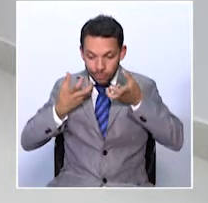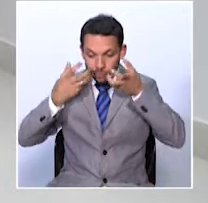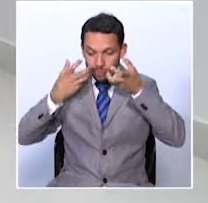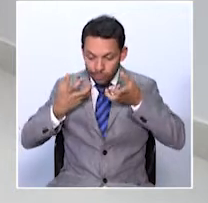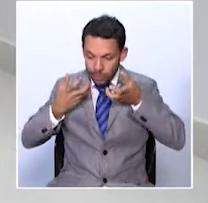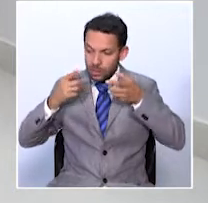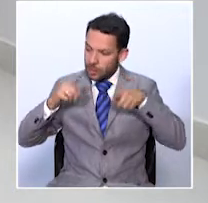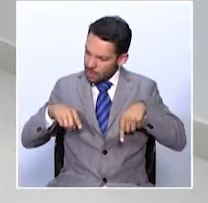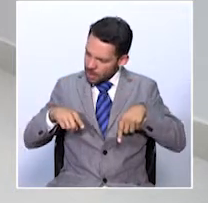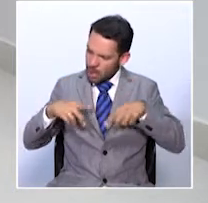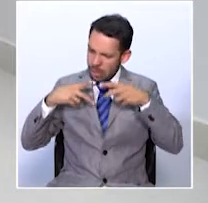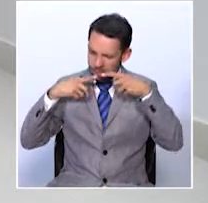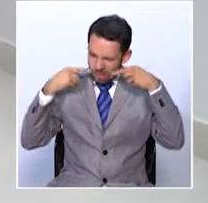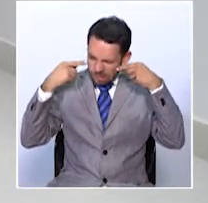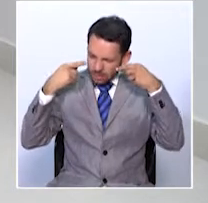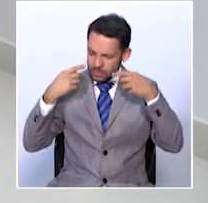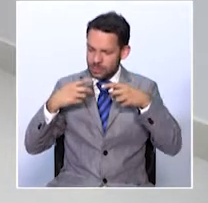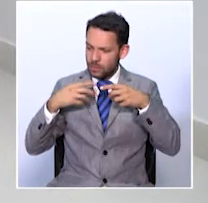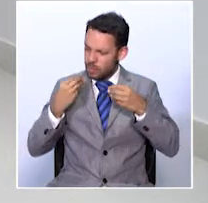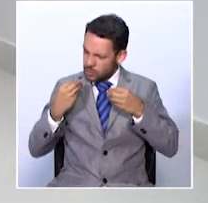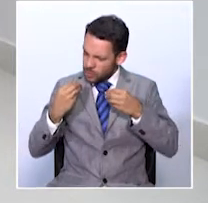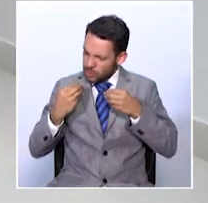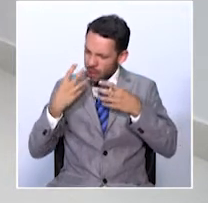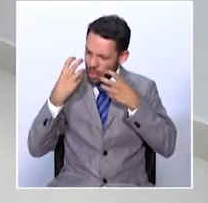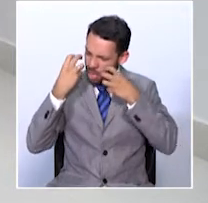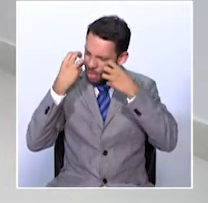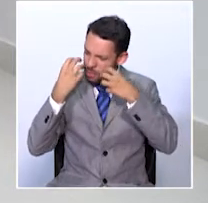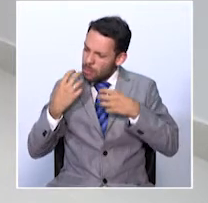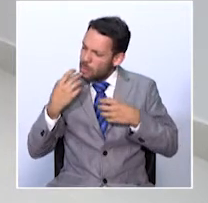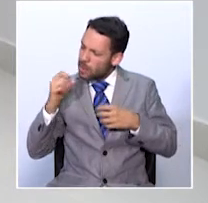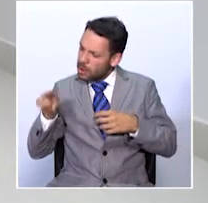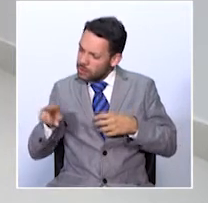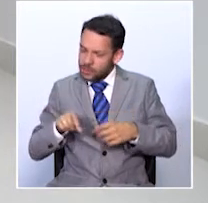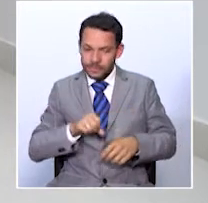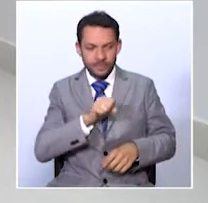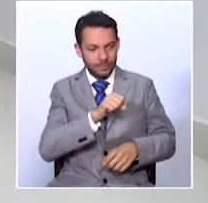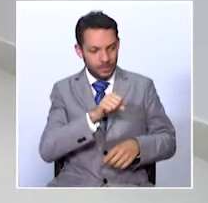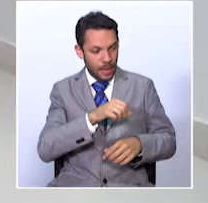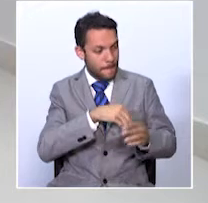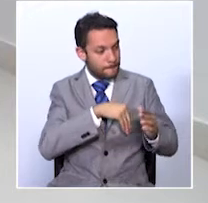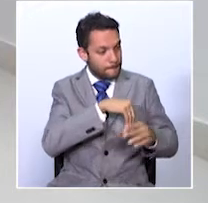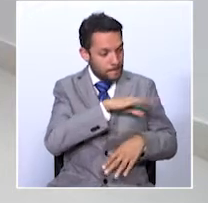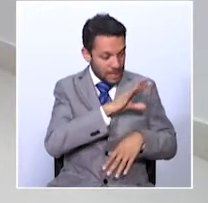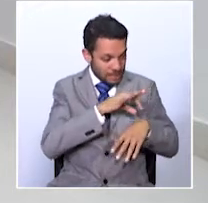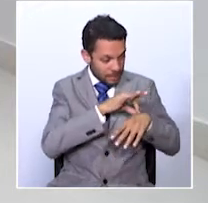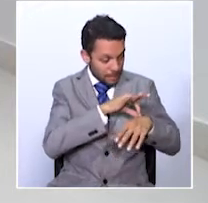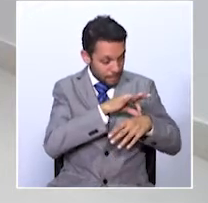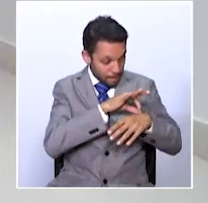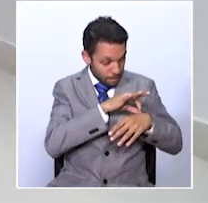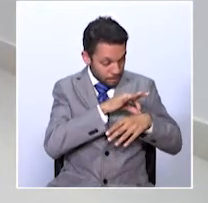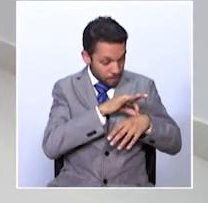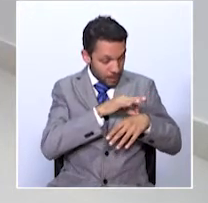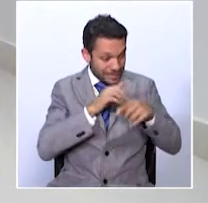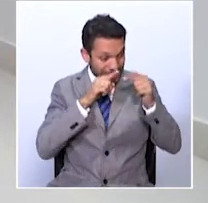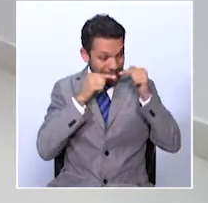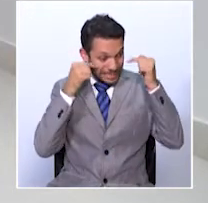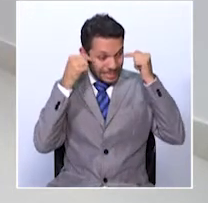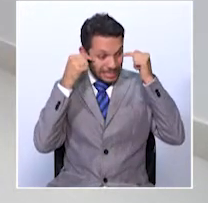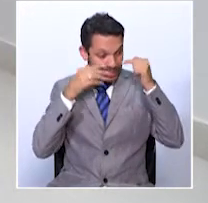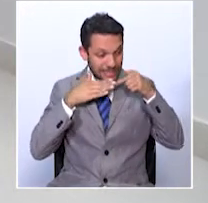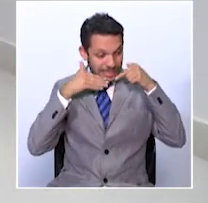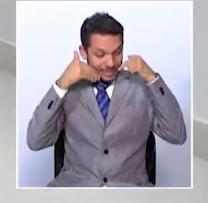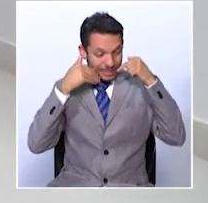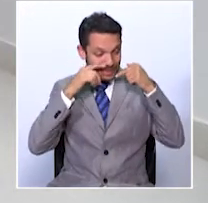y aparecen más arrugas. Yo diría que más que arrugas, porque la que se arruga es la piel, ¿cierto? Por la expresión,